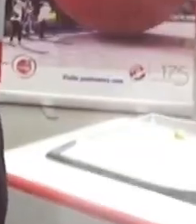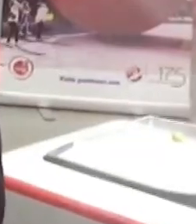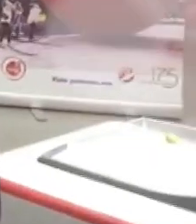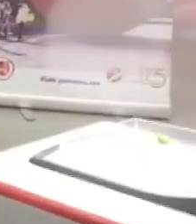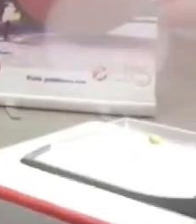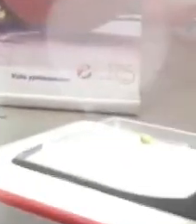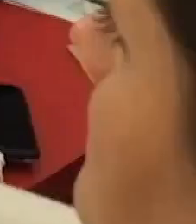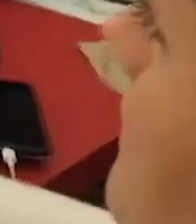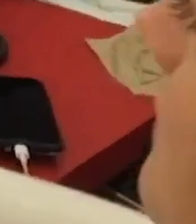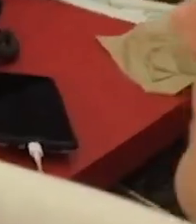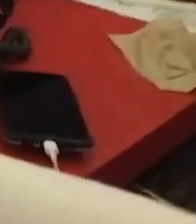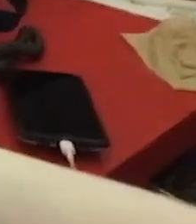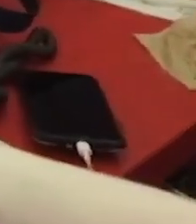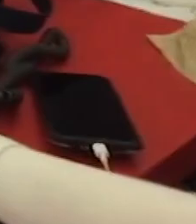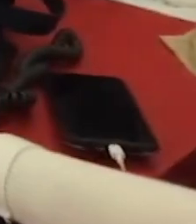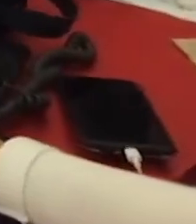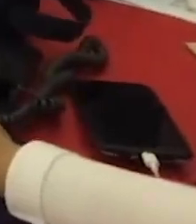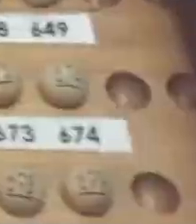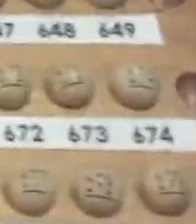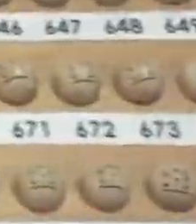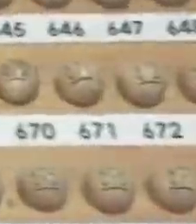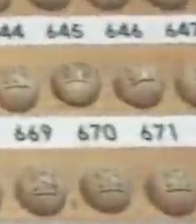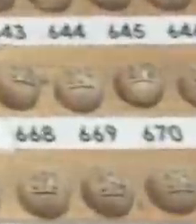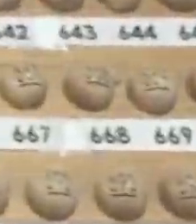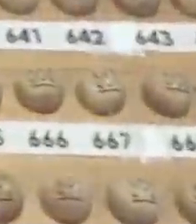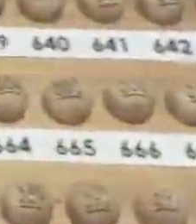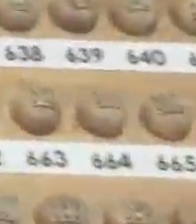Todos los domingos a las 7:30 de la noche